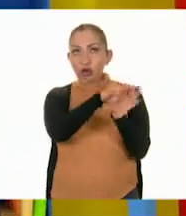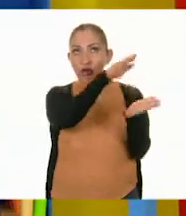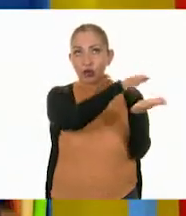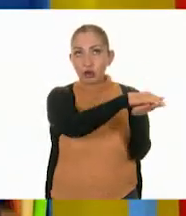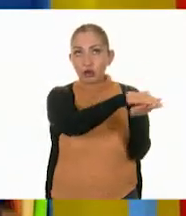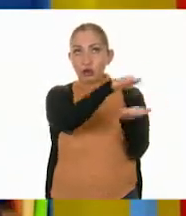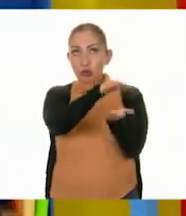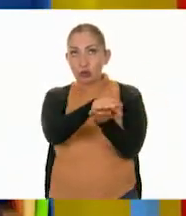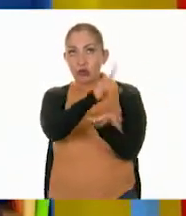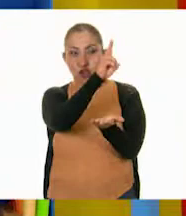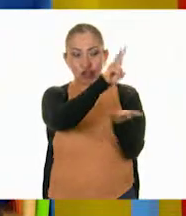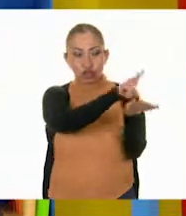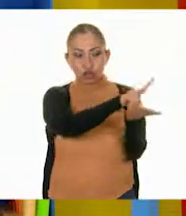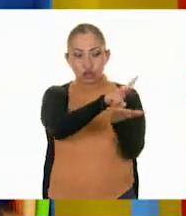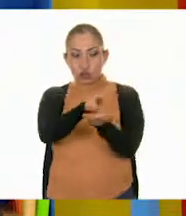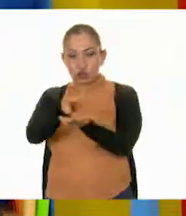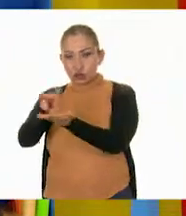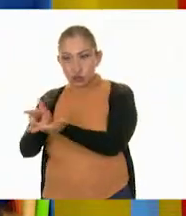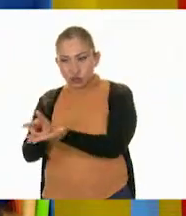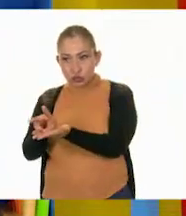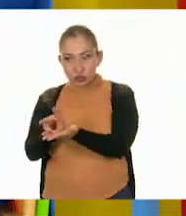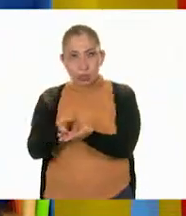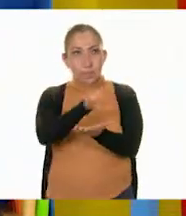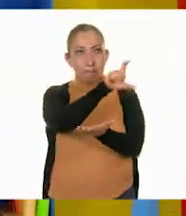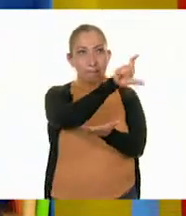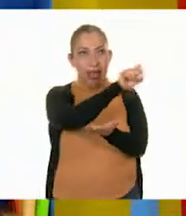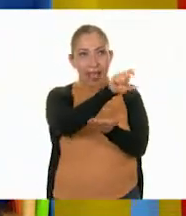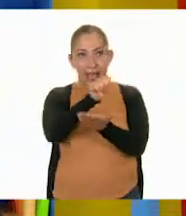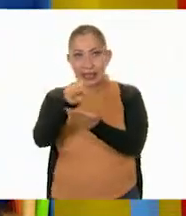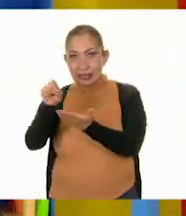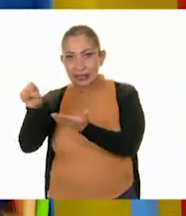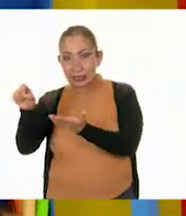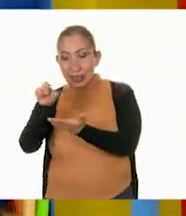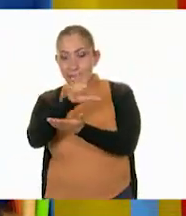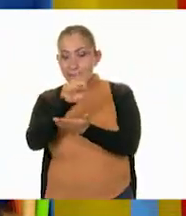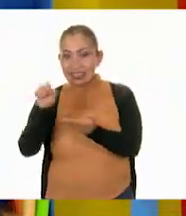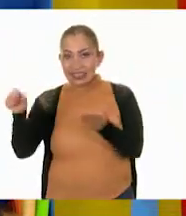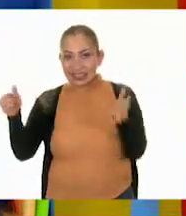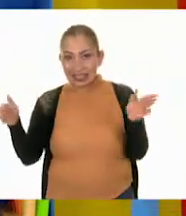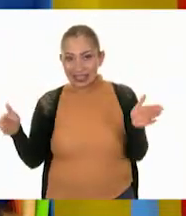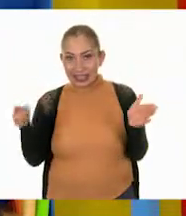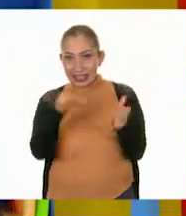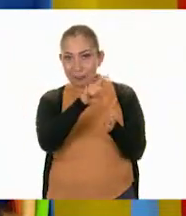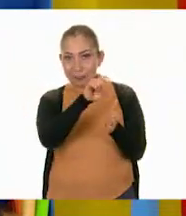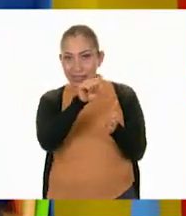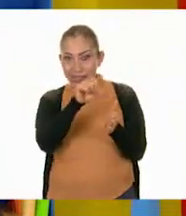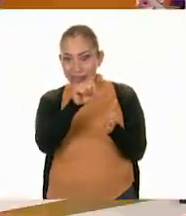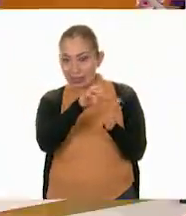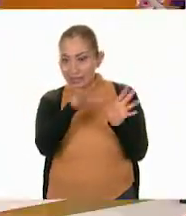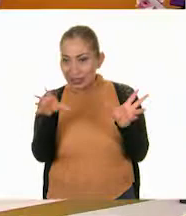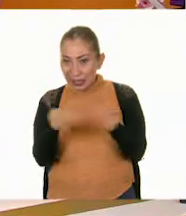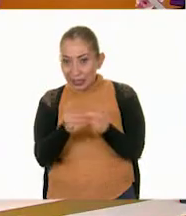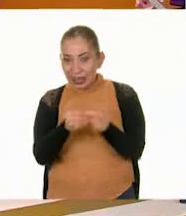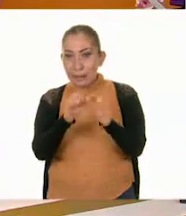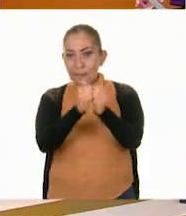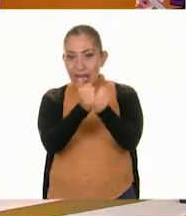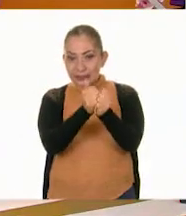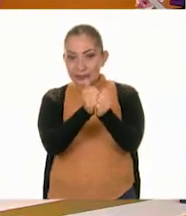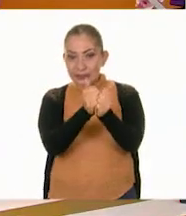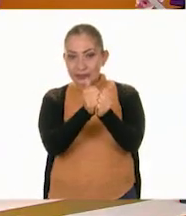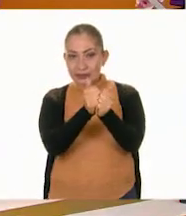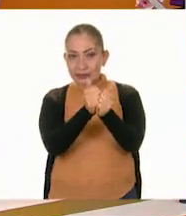multiplicar 20 por 2, ¿no? Okay. Que son el número de molletes y el número de rebanadas de jamón que tiene cada mollete. Excelente, entonces primero